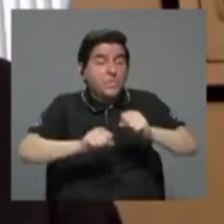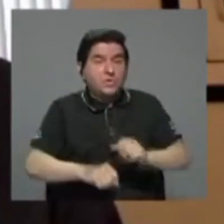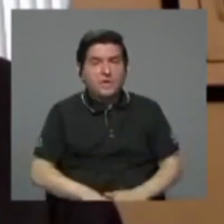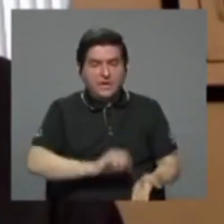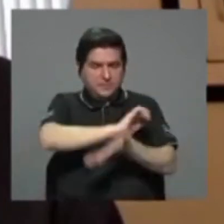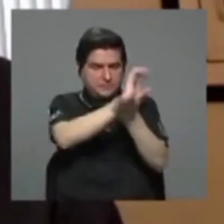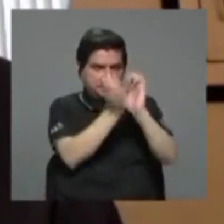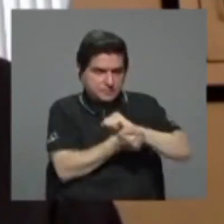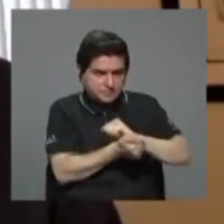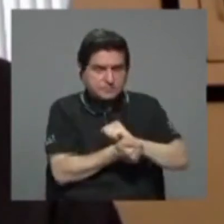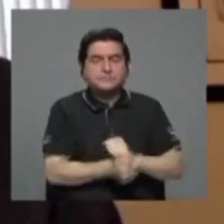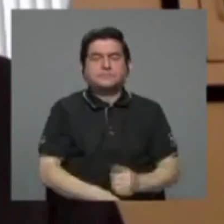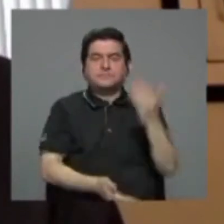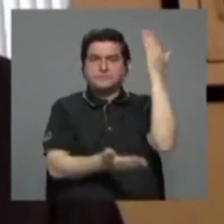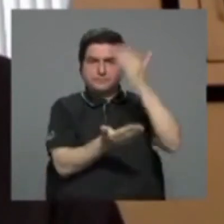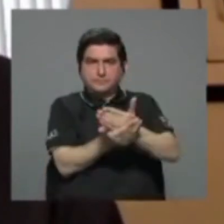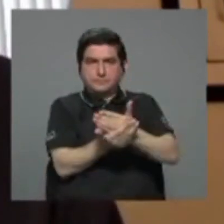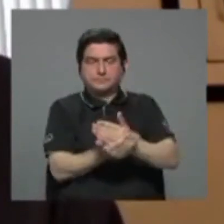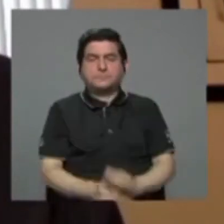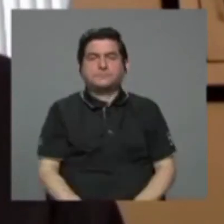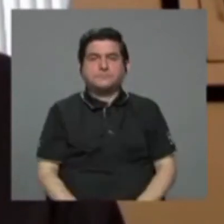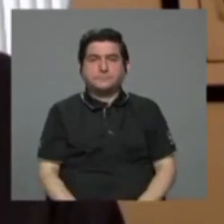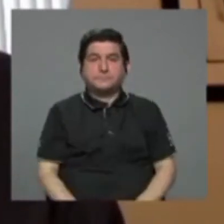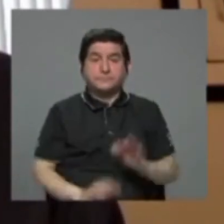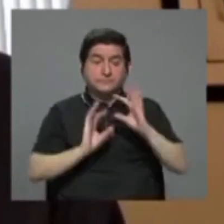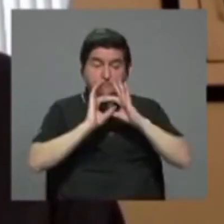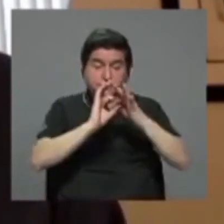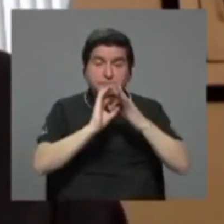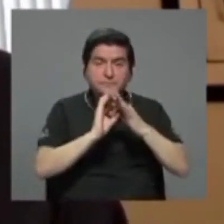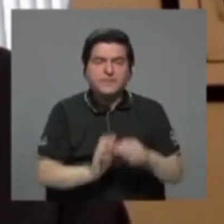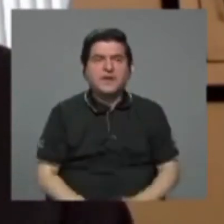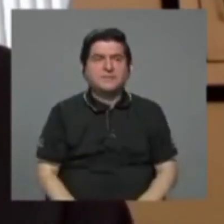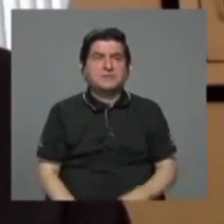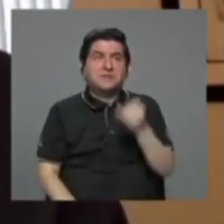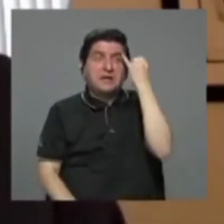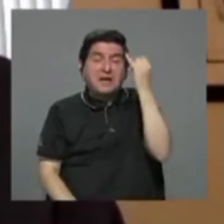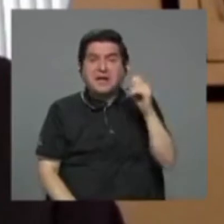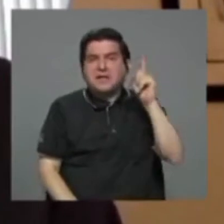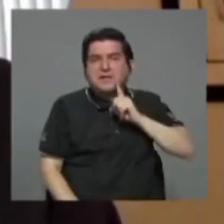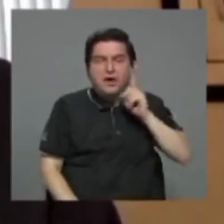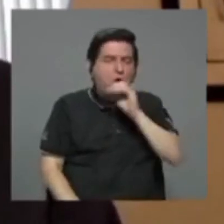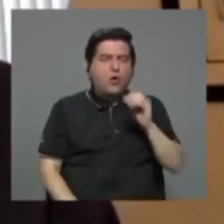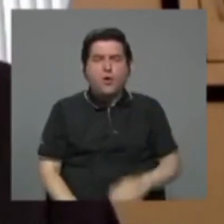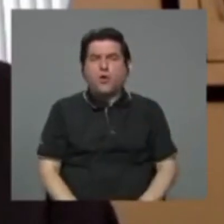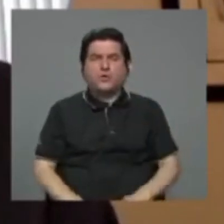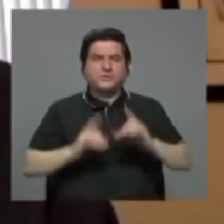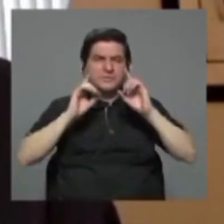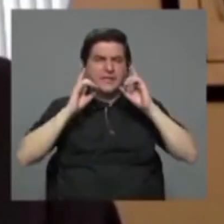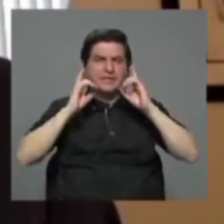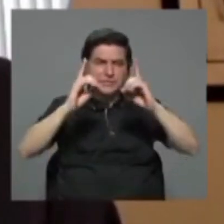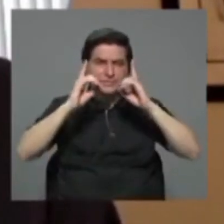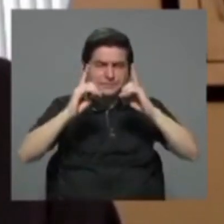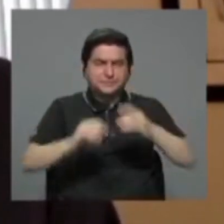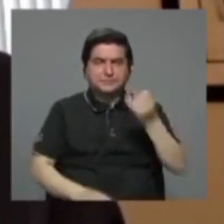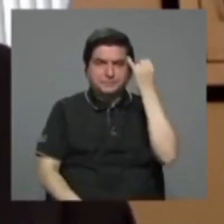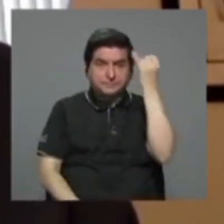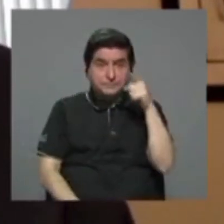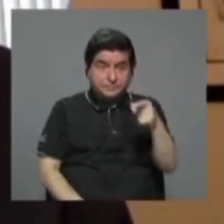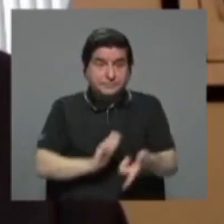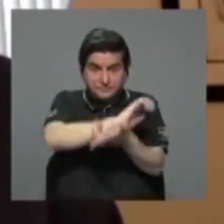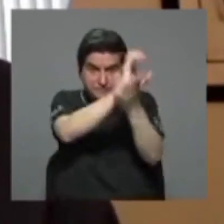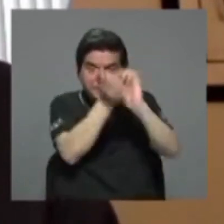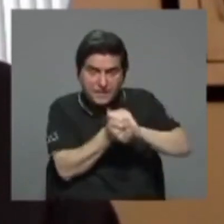cambios y las reformas en función de prejuicios o de doctrinas ideológicas con las que esas